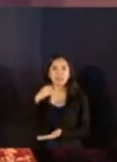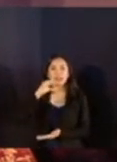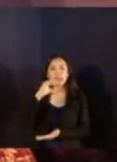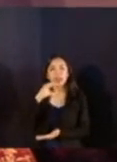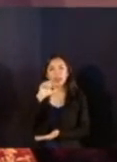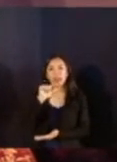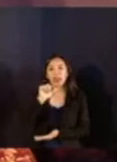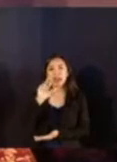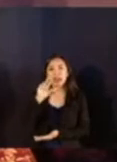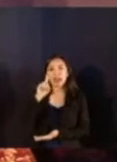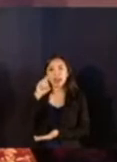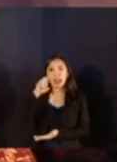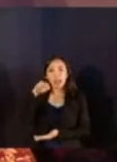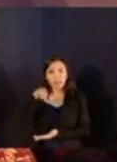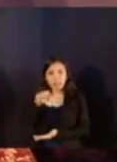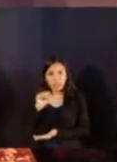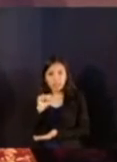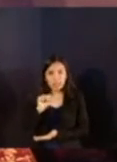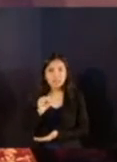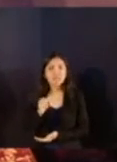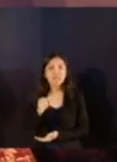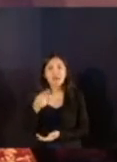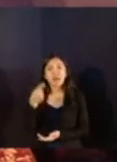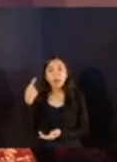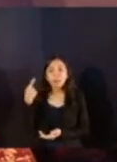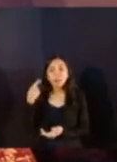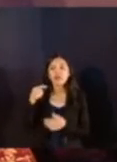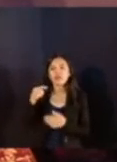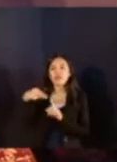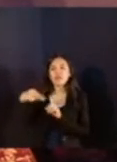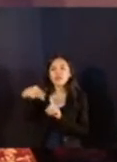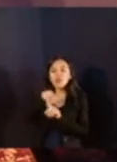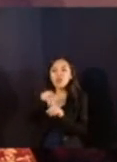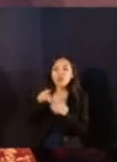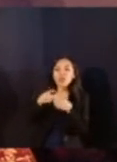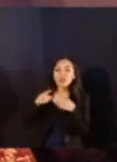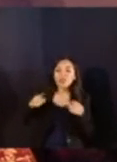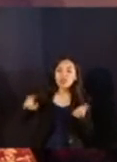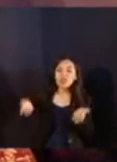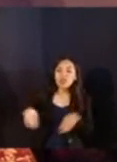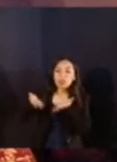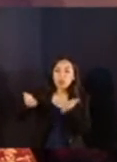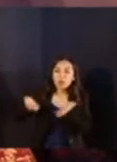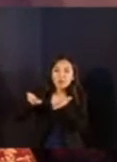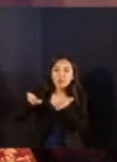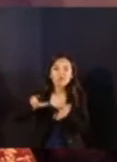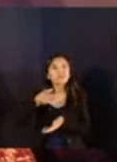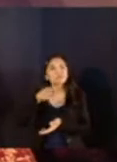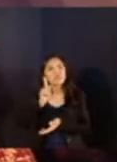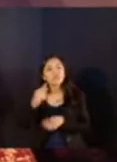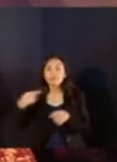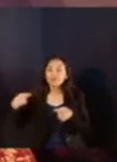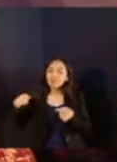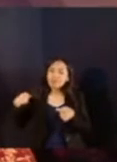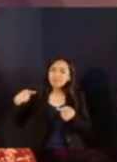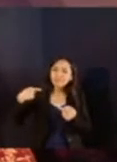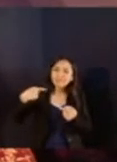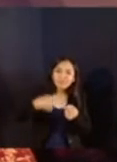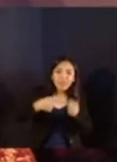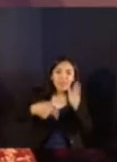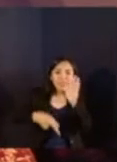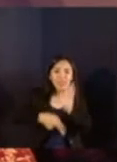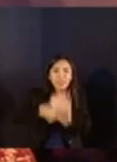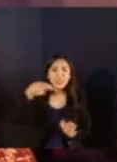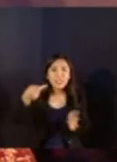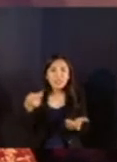gobierno, en un enfoque desarrollista de la educación, y hoy pareciera ser que por ahí vamos.